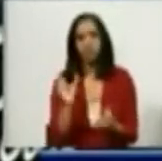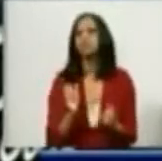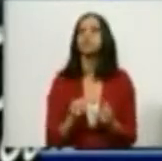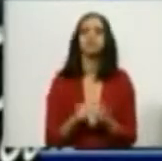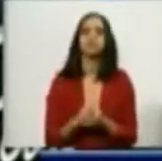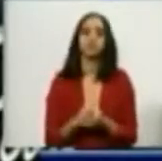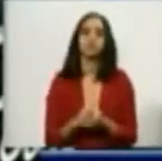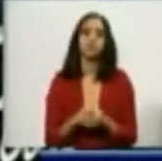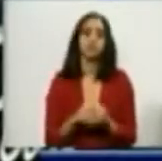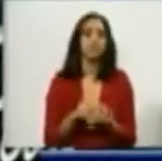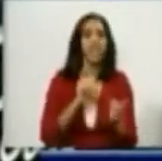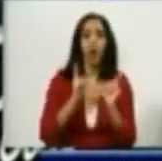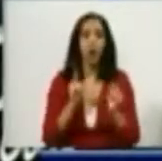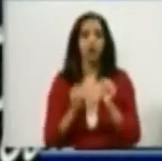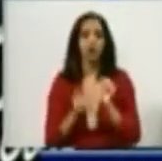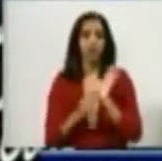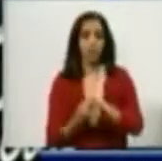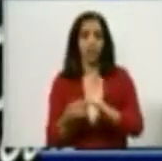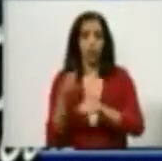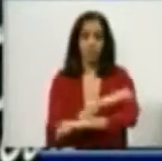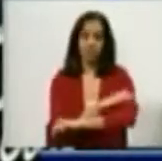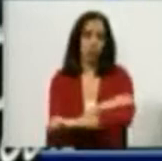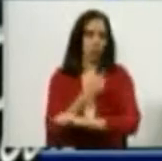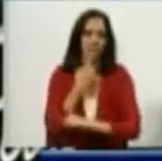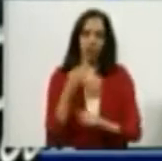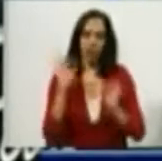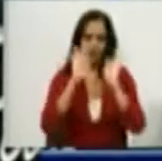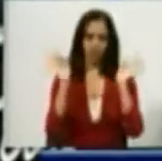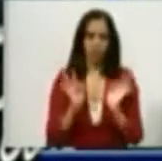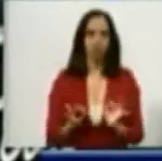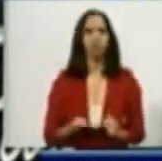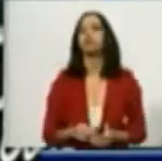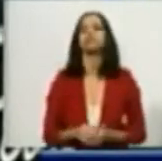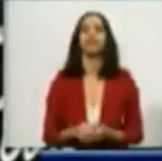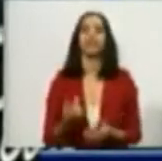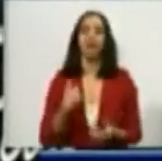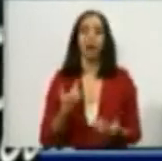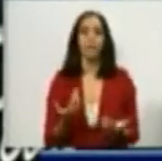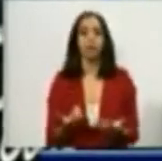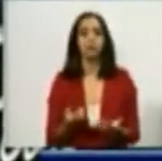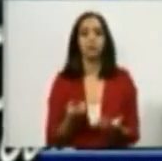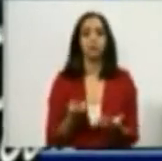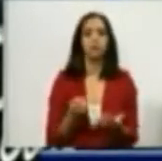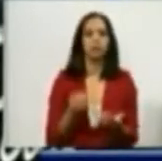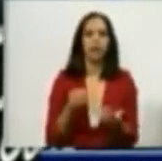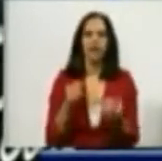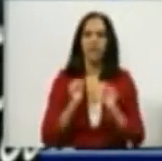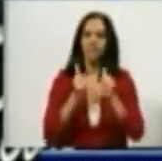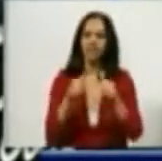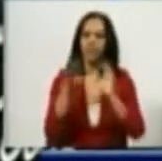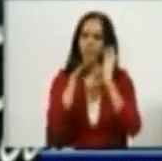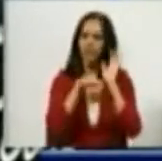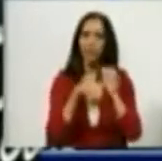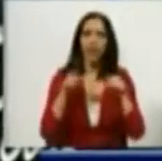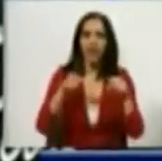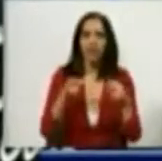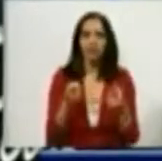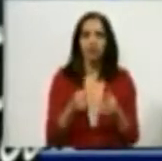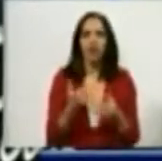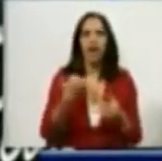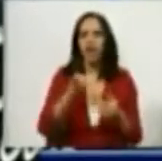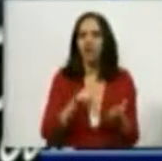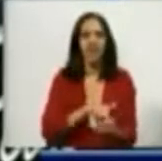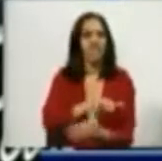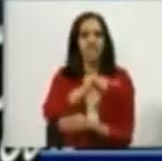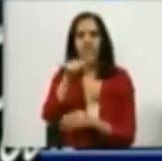de estos representantes de la oposición por decirlo de alguna manera comentábamos con Patricia betancour al principio del programa eso que hay una